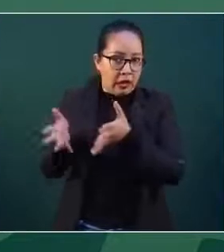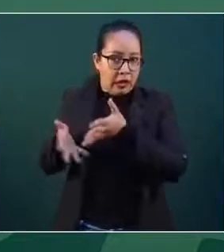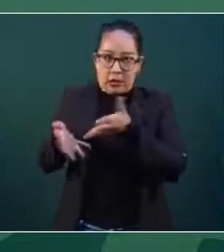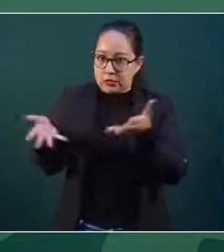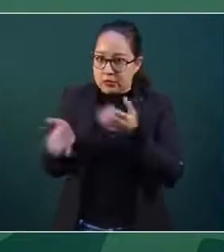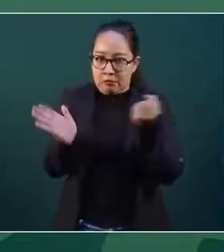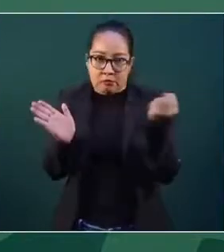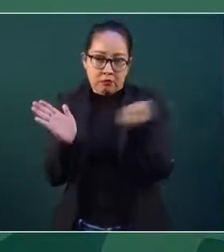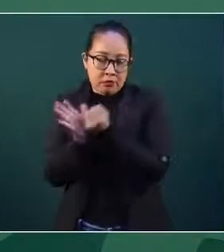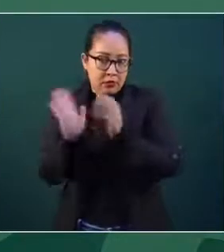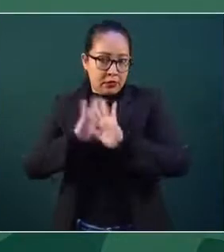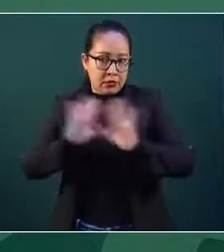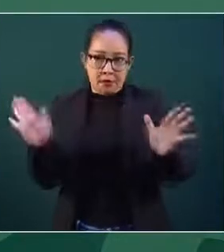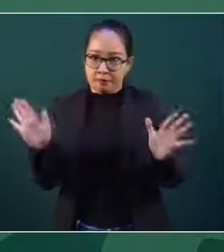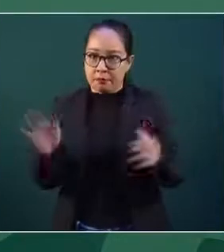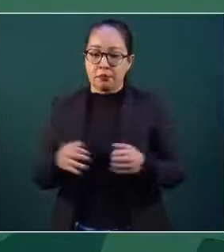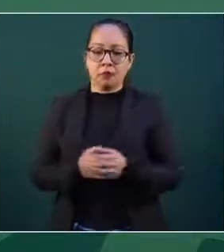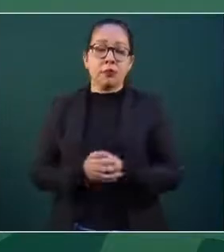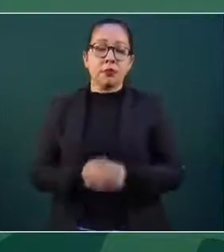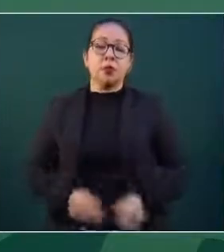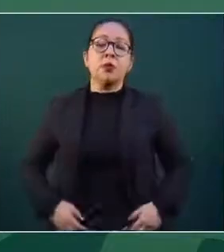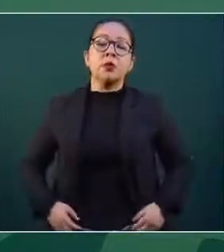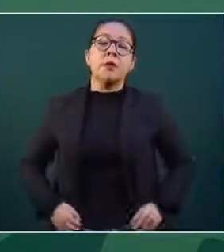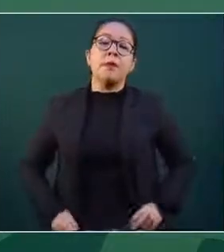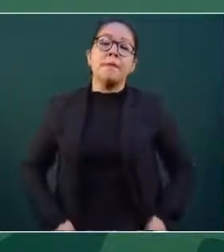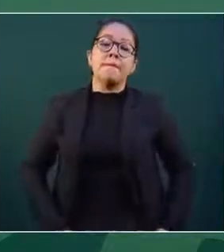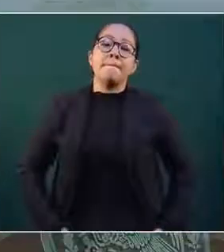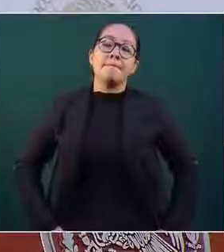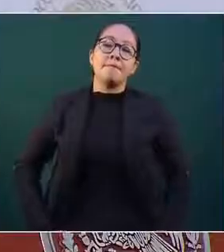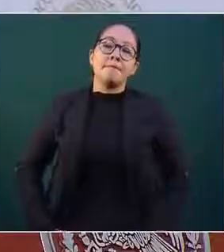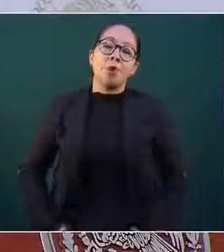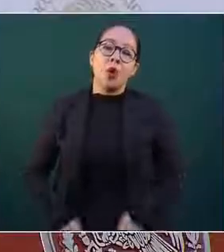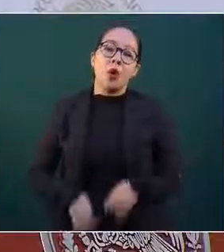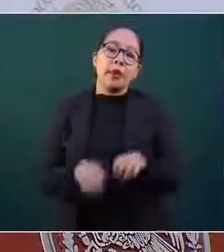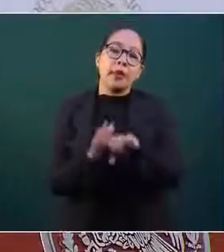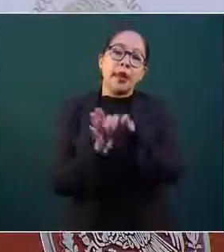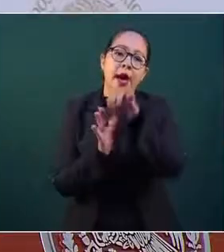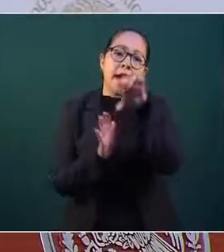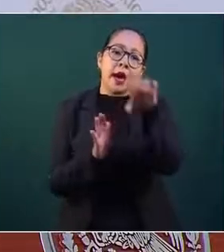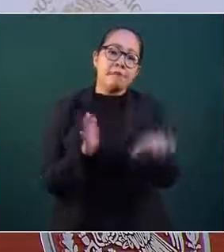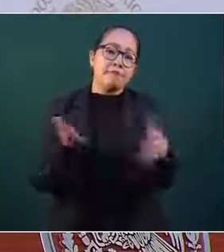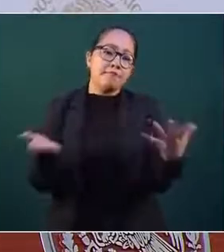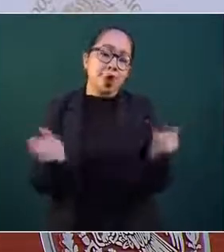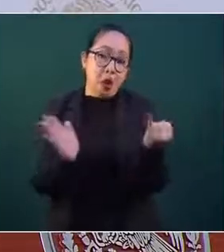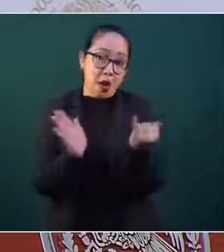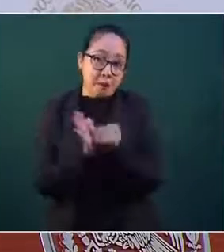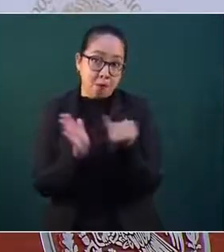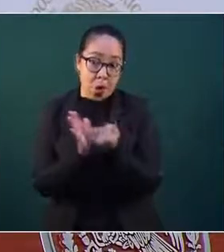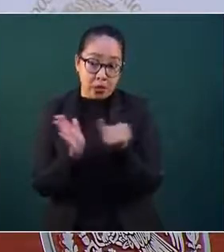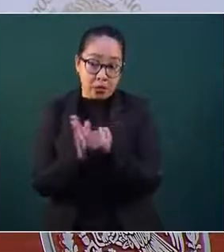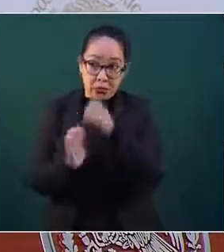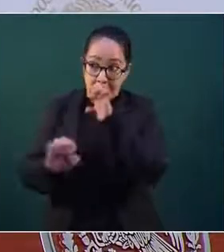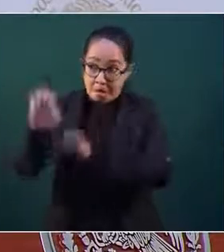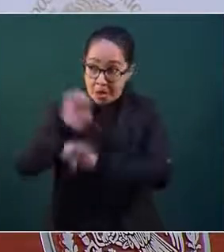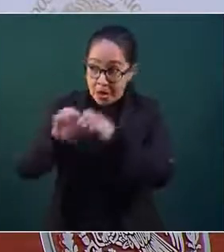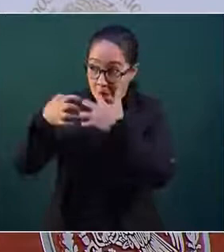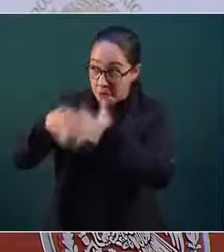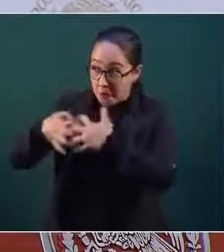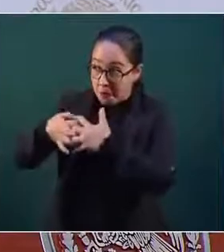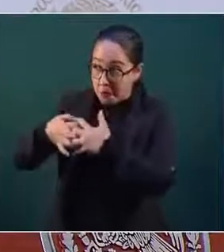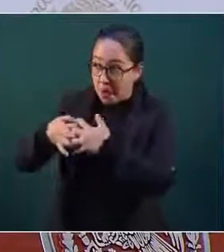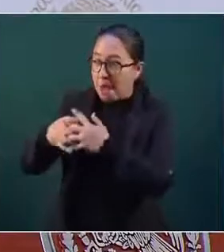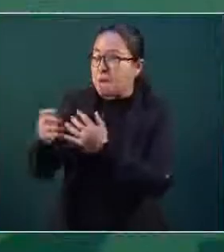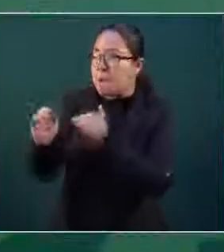están aprobadas. Por ejemplo, el que no se condonaran los impuestos a las grandes corporaciones, ya